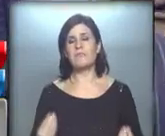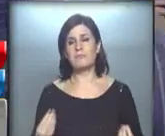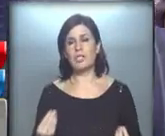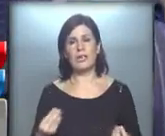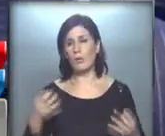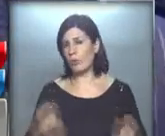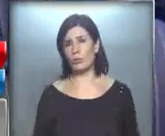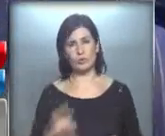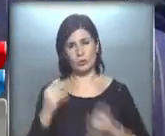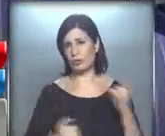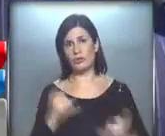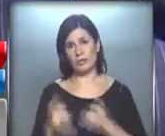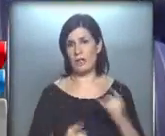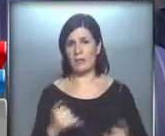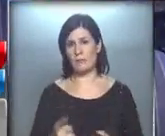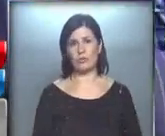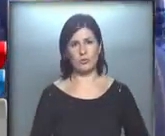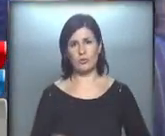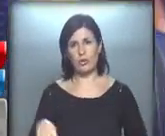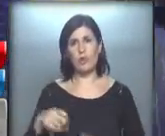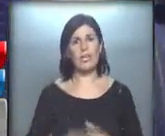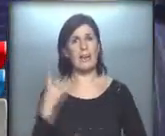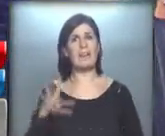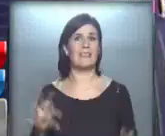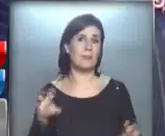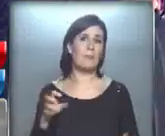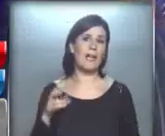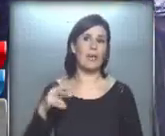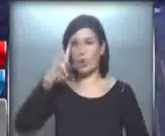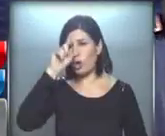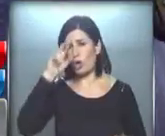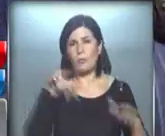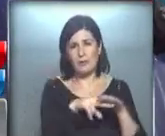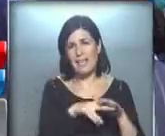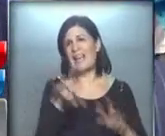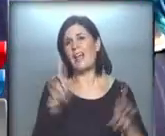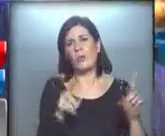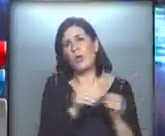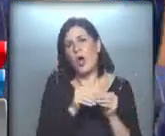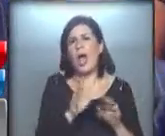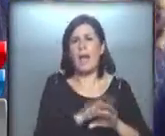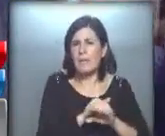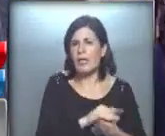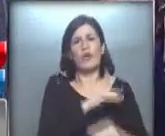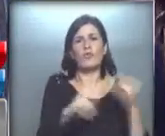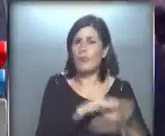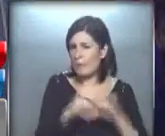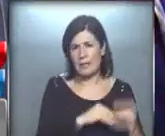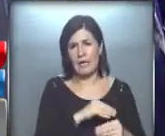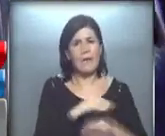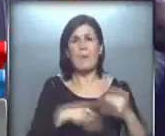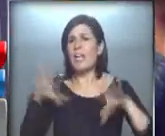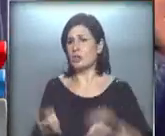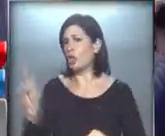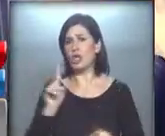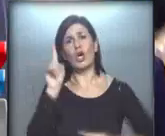acaba de conocer en este momento, temprano a la mañana, solo estaba en el lugar los más íntimos, la familia, ni siquiera todos los integrantes de la